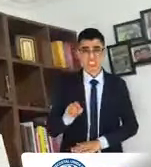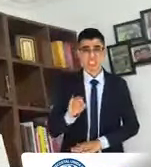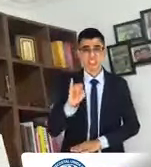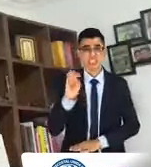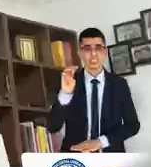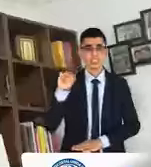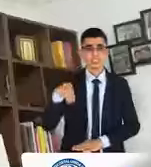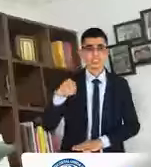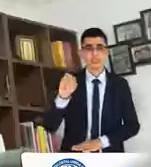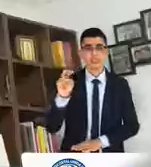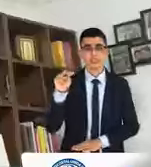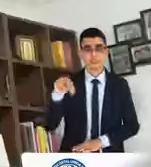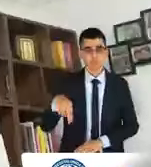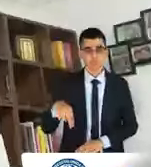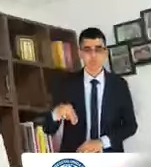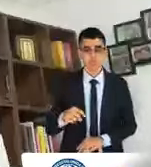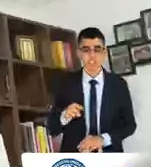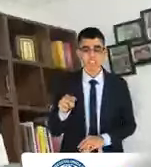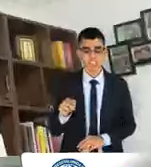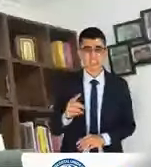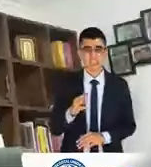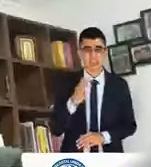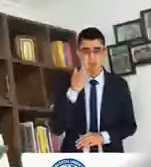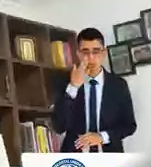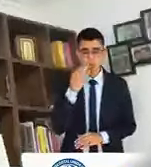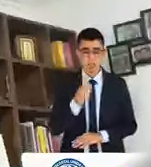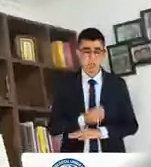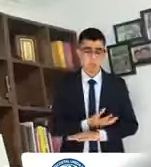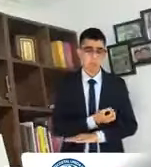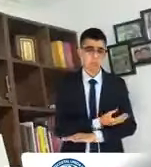Y Jesús fue ya invitado a comer.